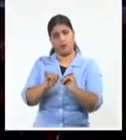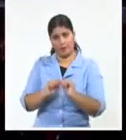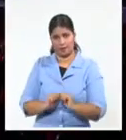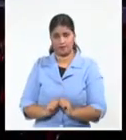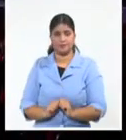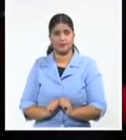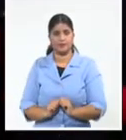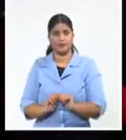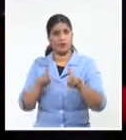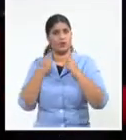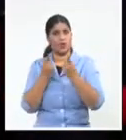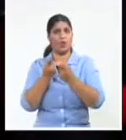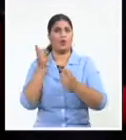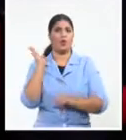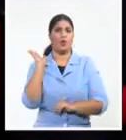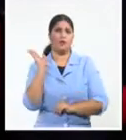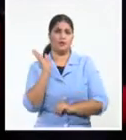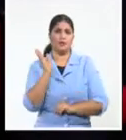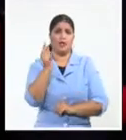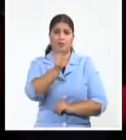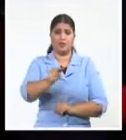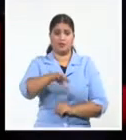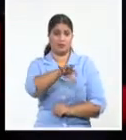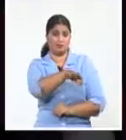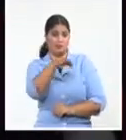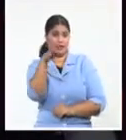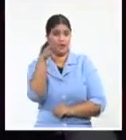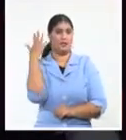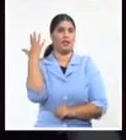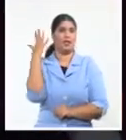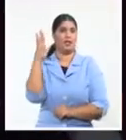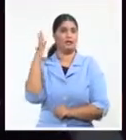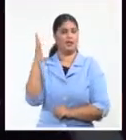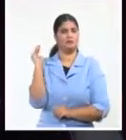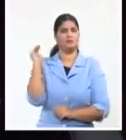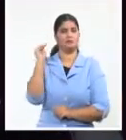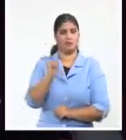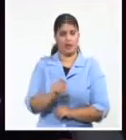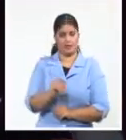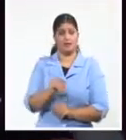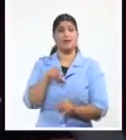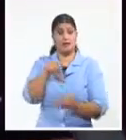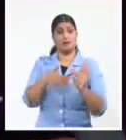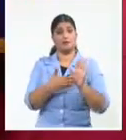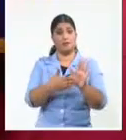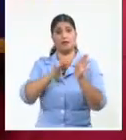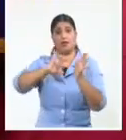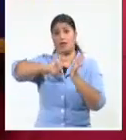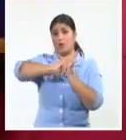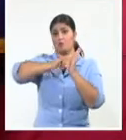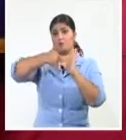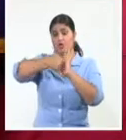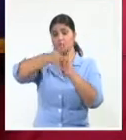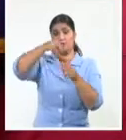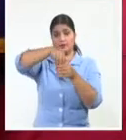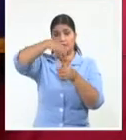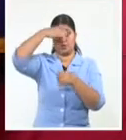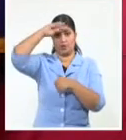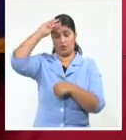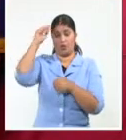artevisualcreadorcubano.com conferencias de invitados internacionales. En este contexto se presentó el proyecto Yucunet en Cuba, en el que